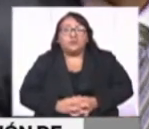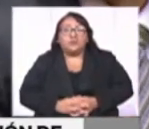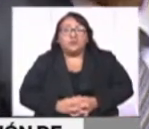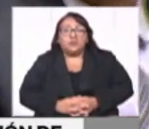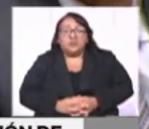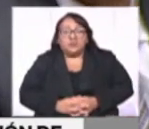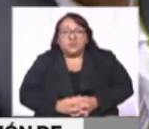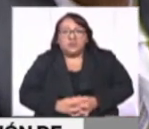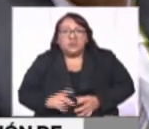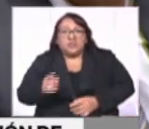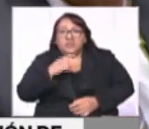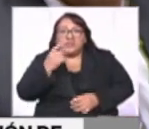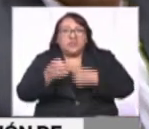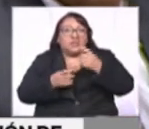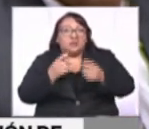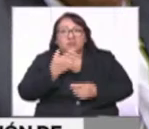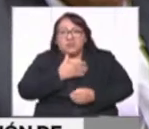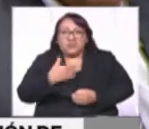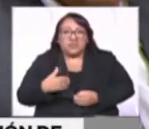sea declarativo, presidente,